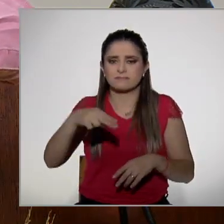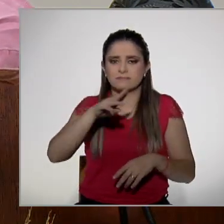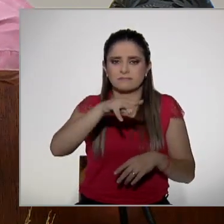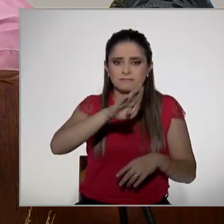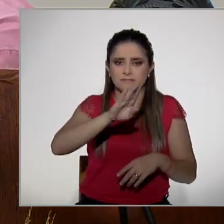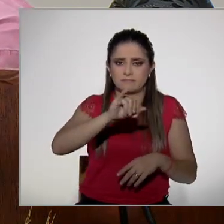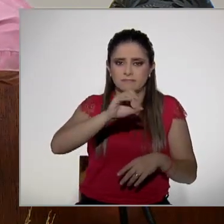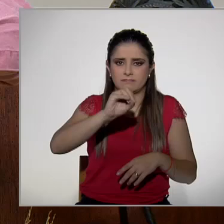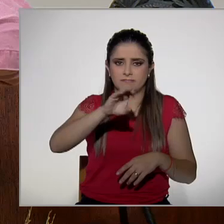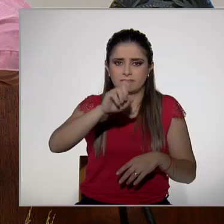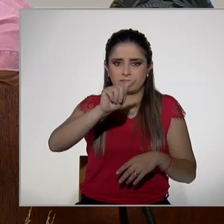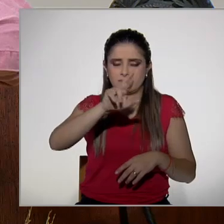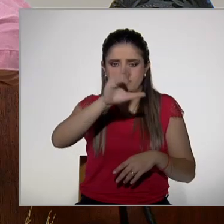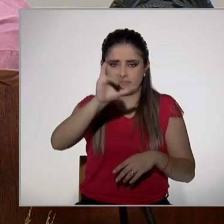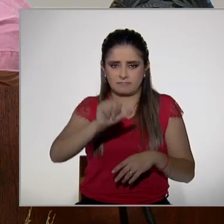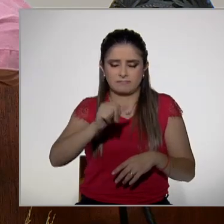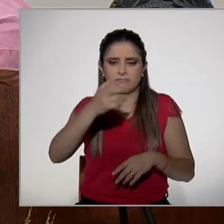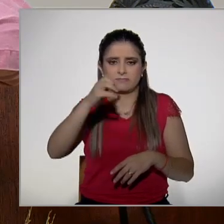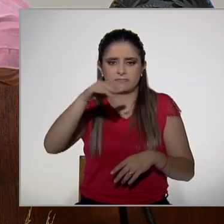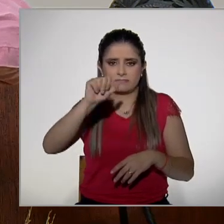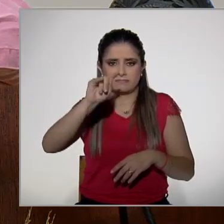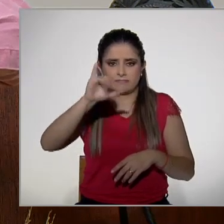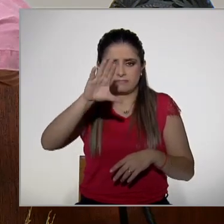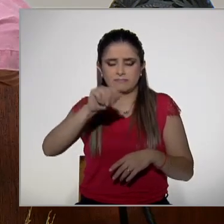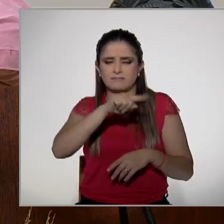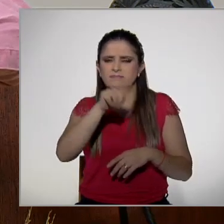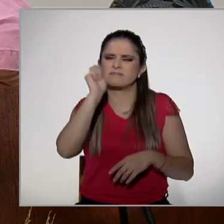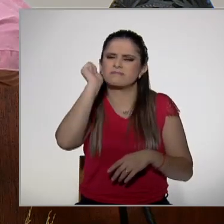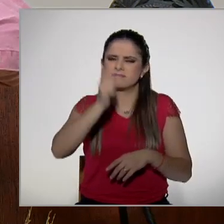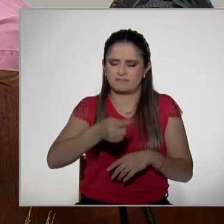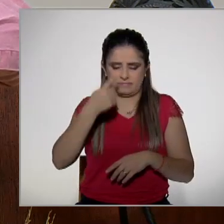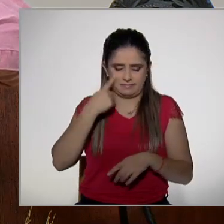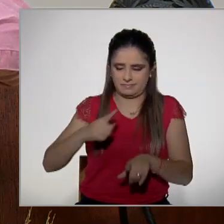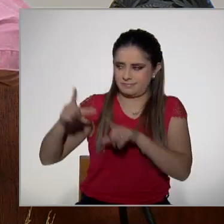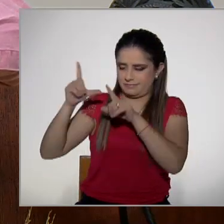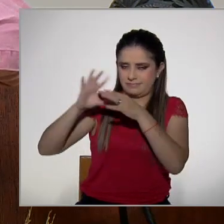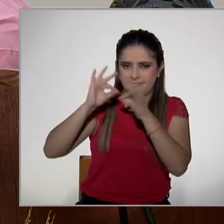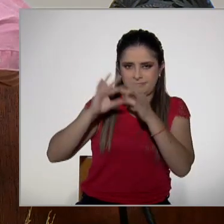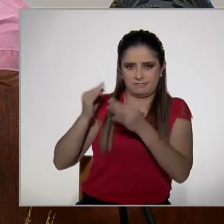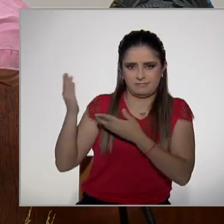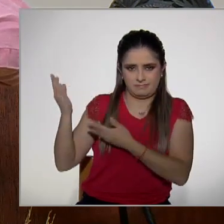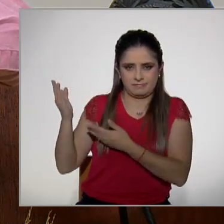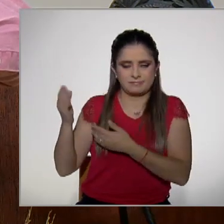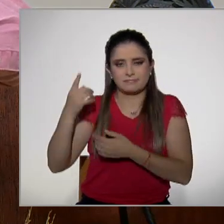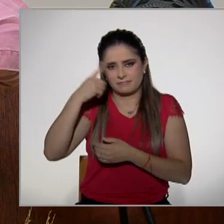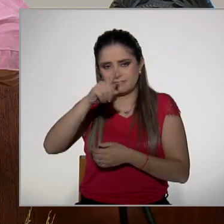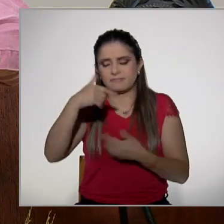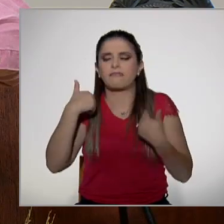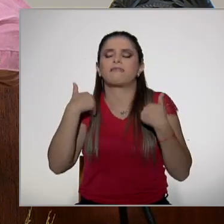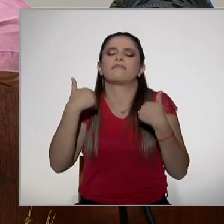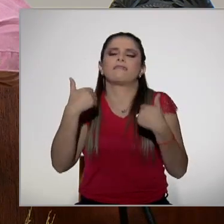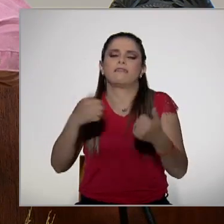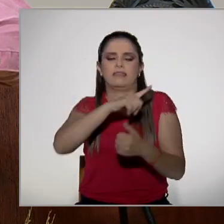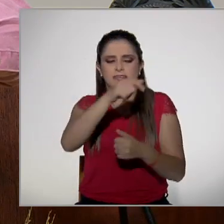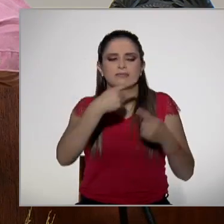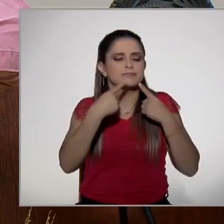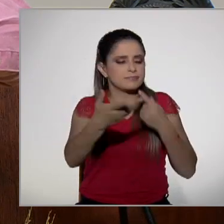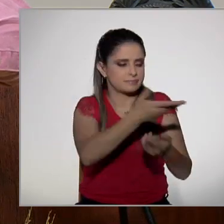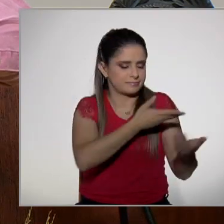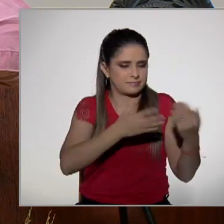y nos va a enseñar esta cápsula que es las doctoras nos van a desglosar qué es lo que estudiamos en una biometría hemática para ver si tenemos o no